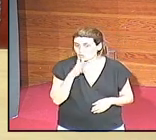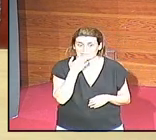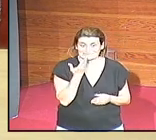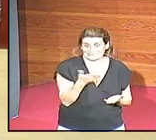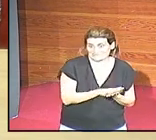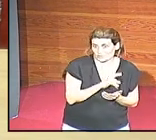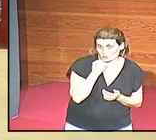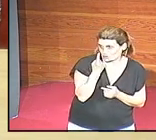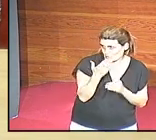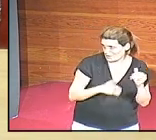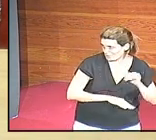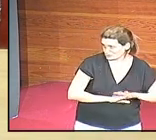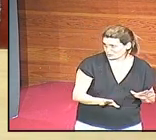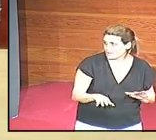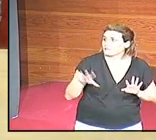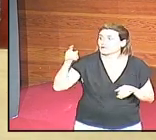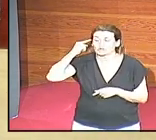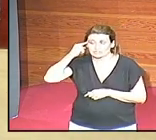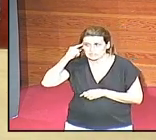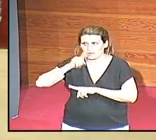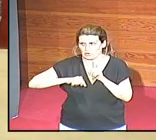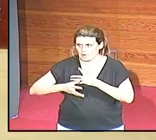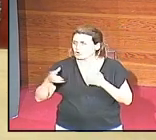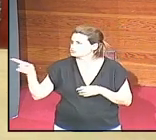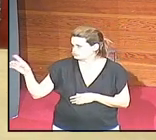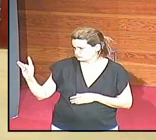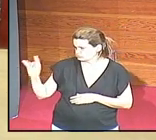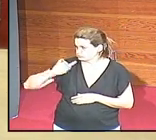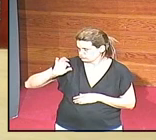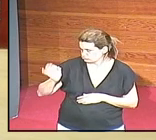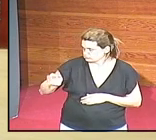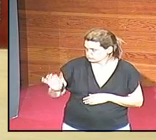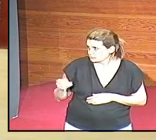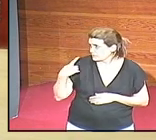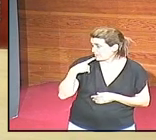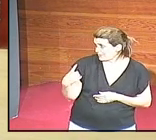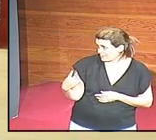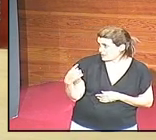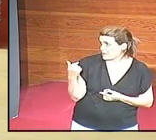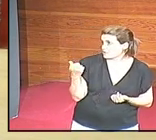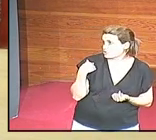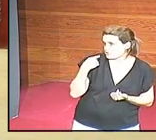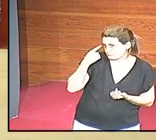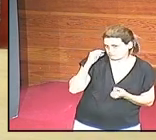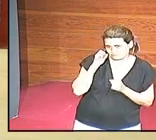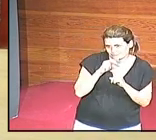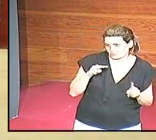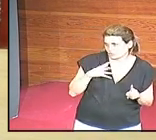China también tiene un problema gordo con Taiwán. Mogollón, seguramente. O sea, yo es lo que te decía, yo lo he explicado desde un punto de vista local porque yo lo que quiero que se entienda es lo que